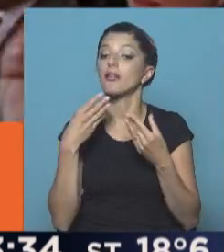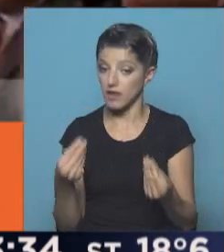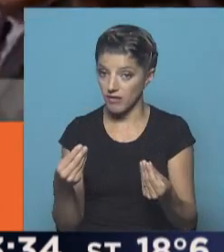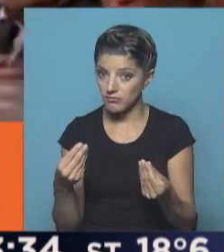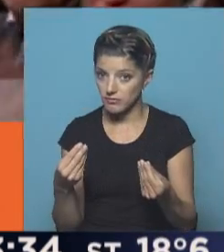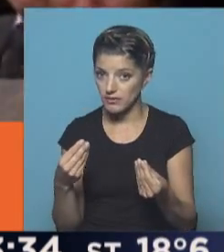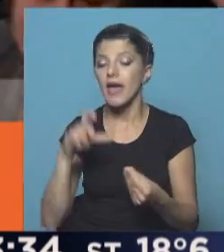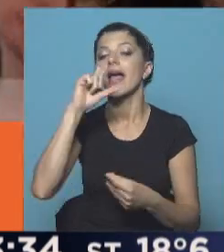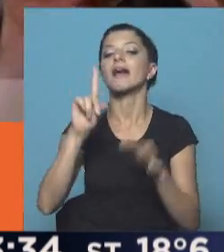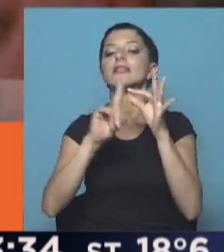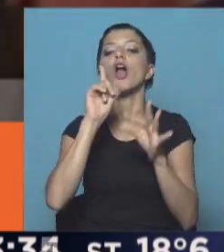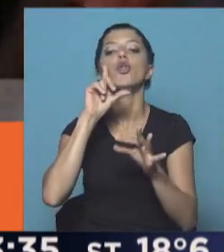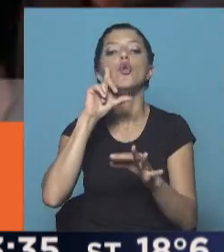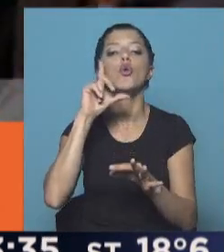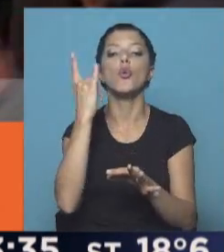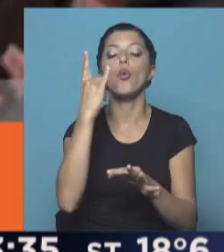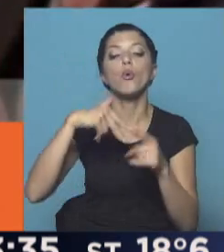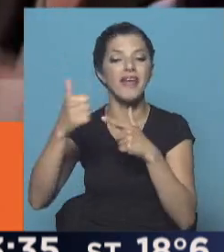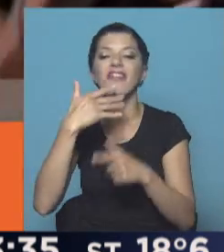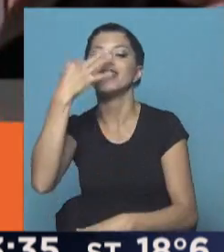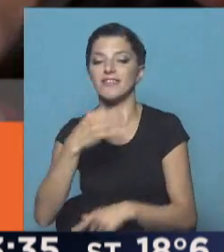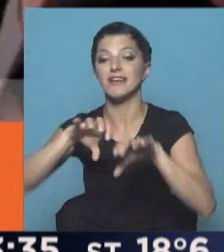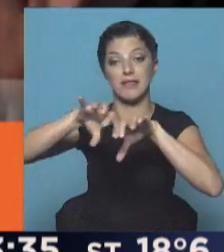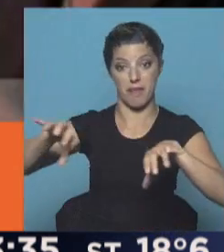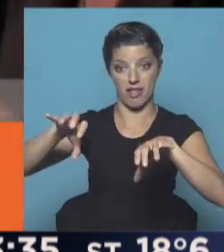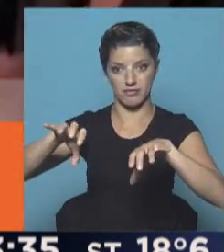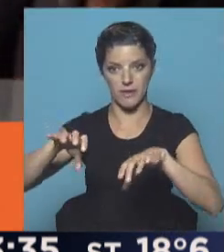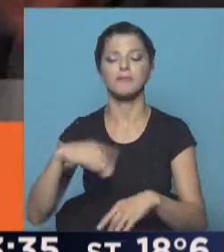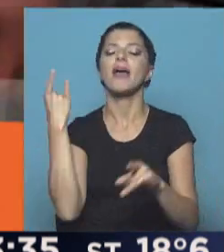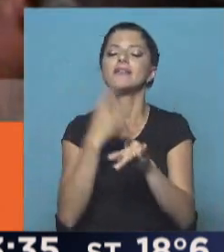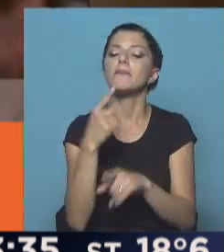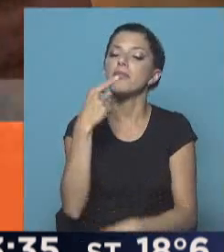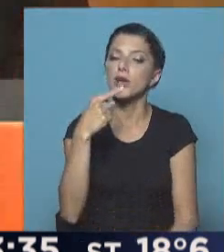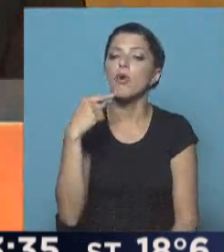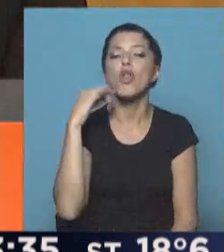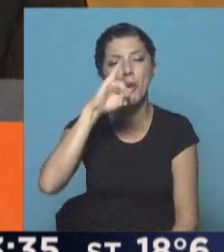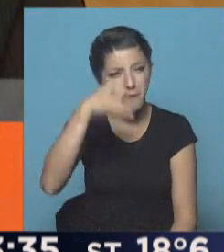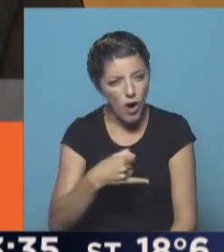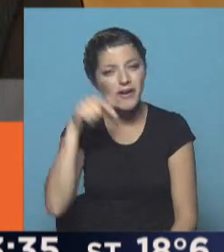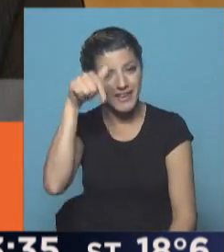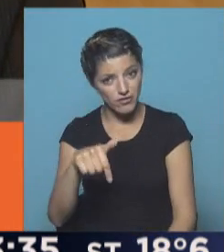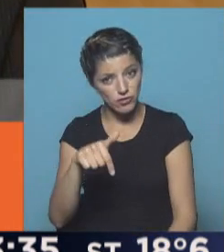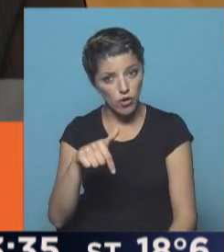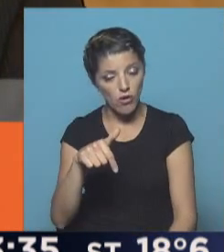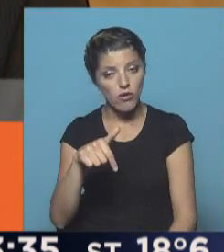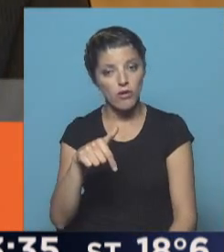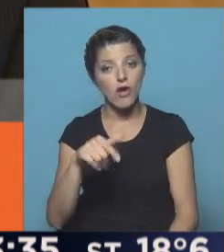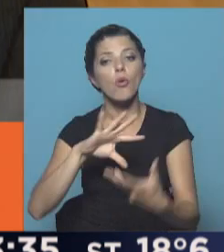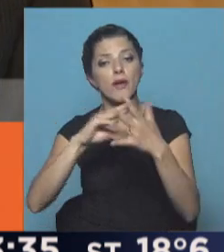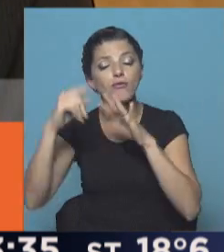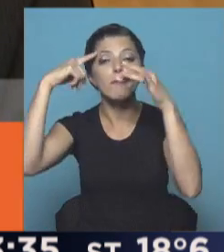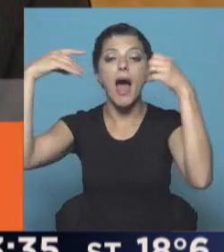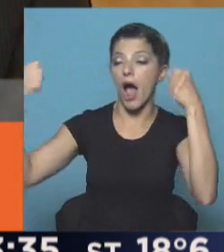que Cataluña decida. Siempre insistimos en que el mejor escenario sería que Cataluña, que esto se hiciera de forma